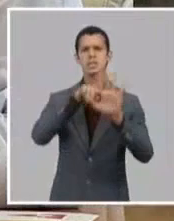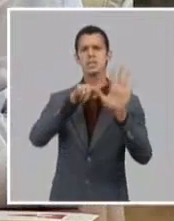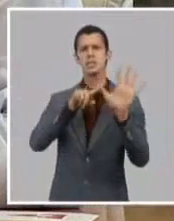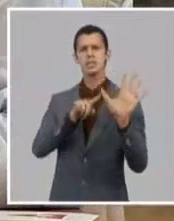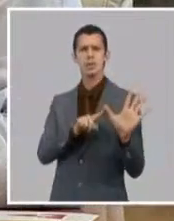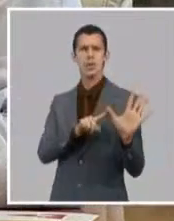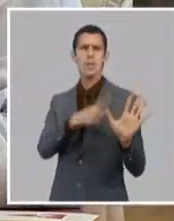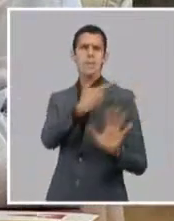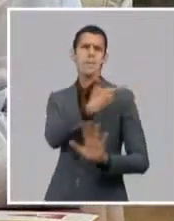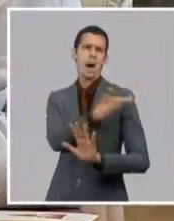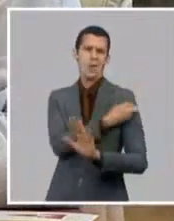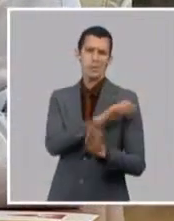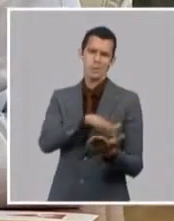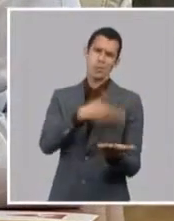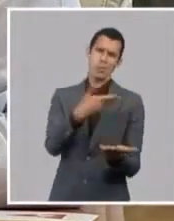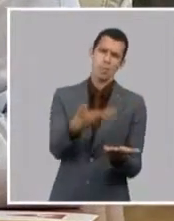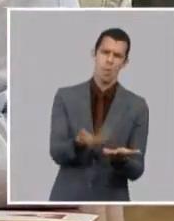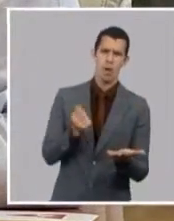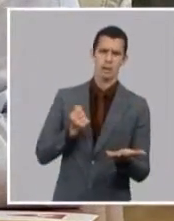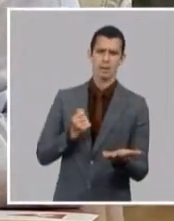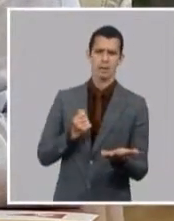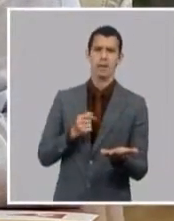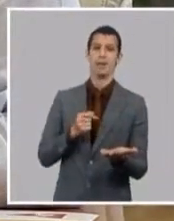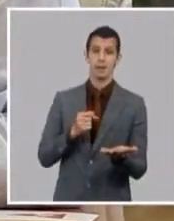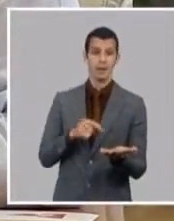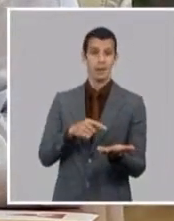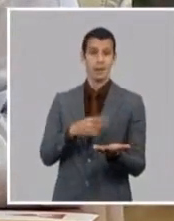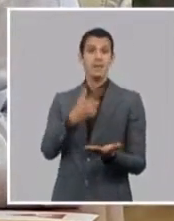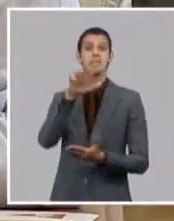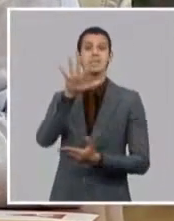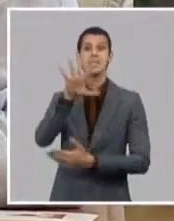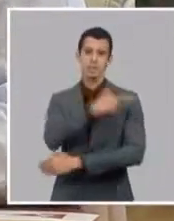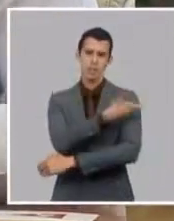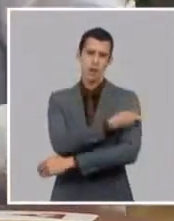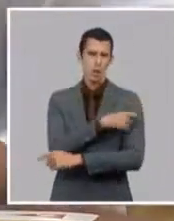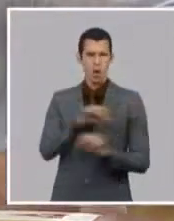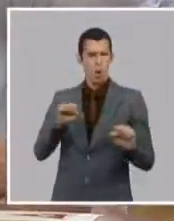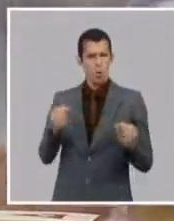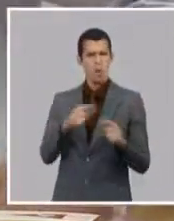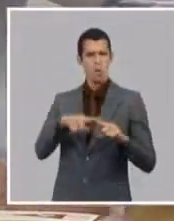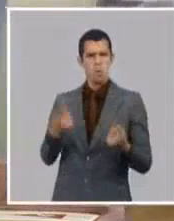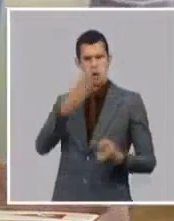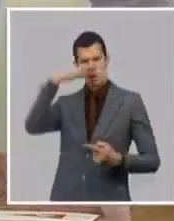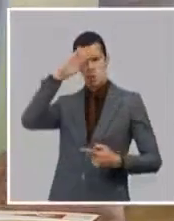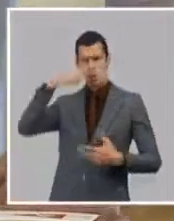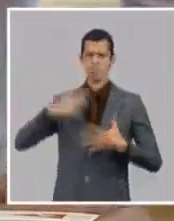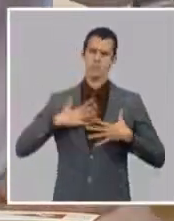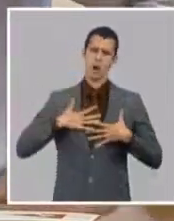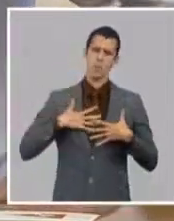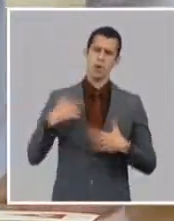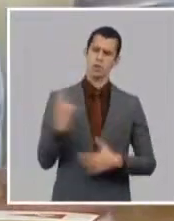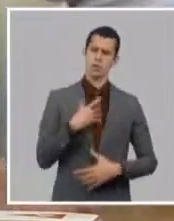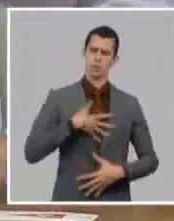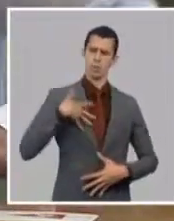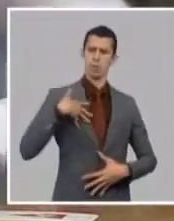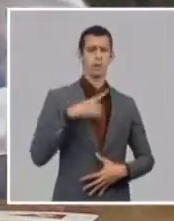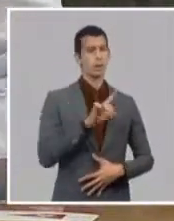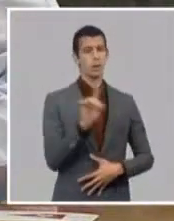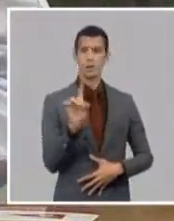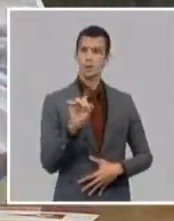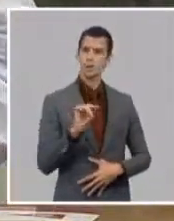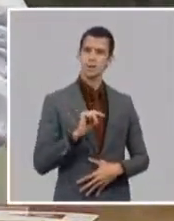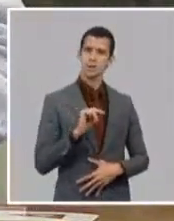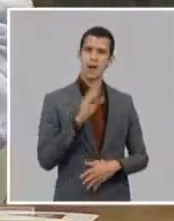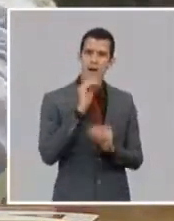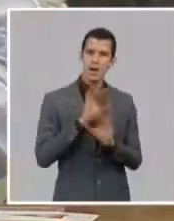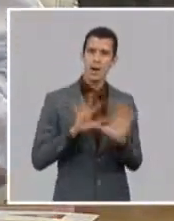tremendo, pero ¿por qué nos vimos obligados a buscar los 5 candidatos vacunales? Sencillamente, en primer lugar, porque no teníamos el